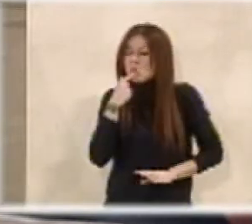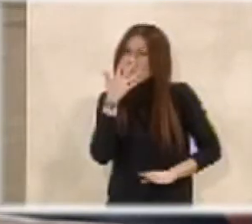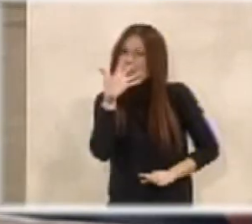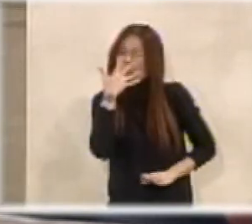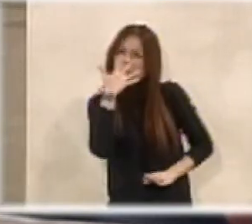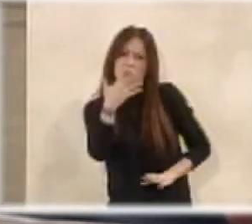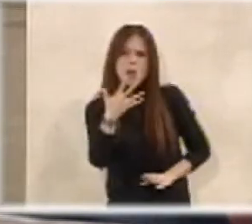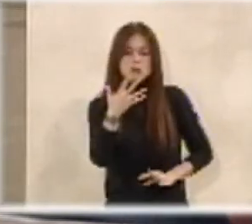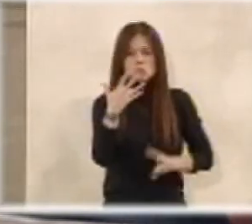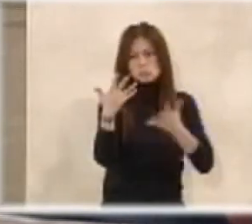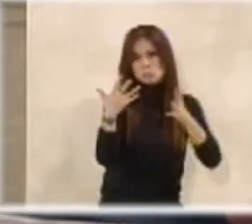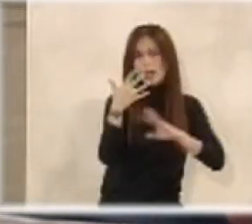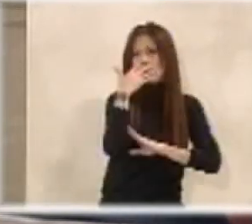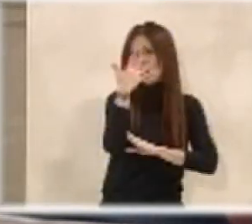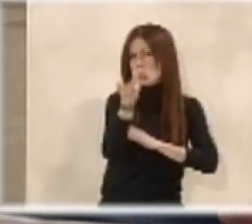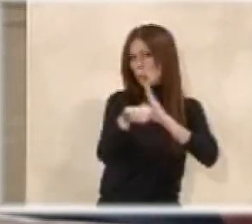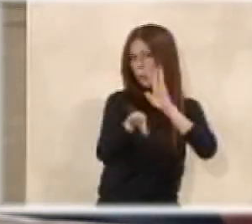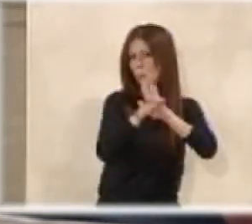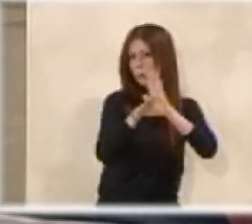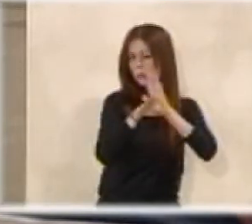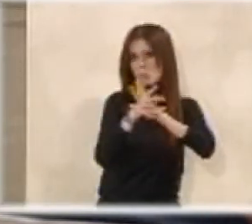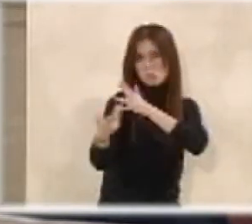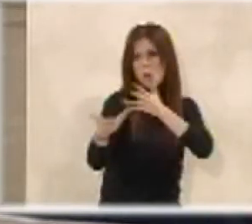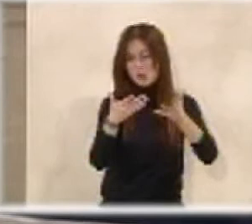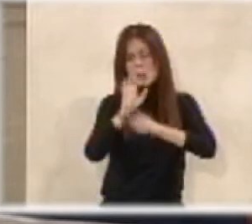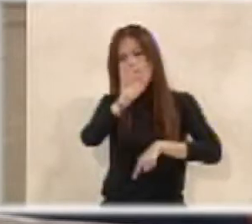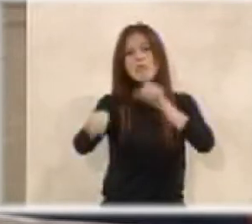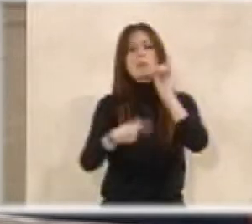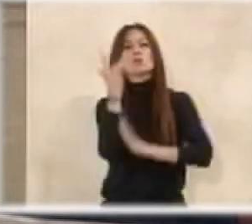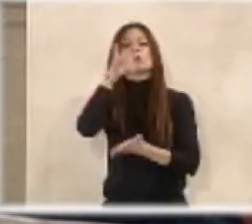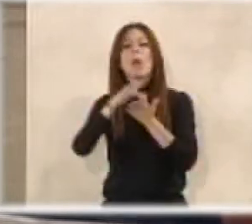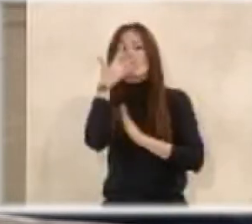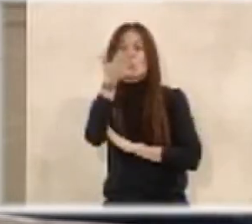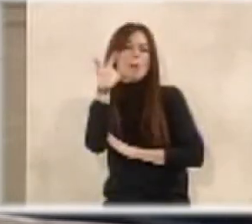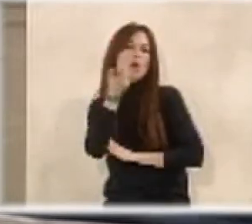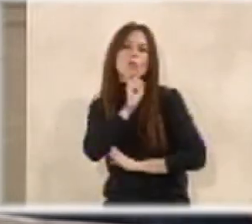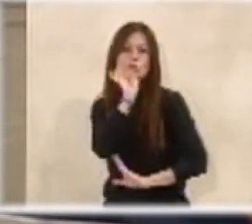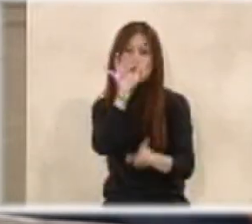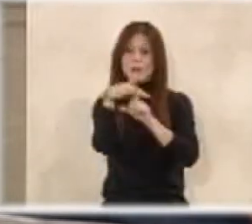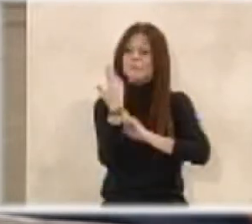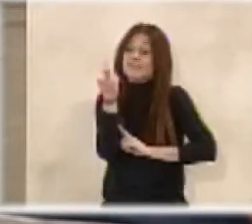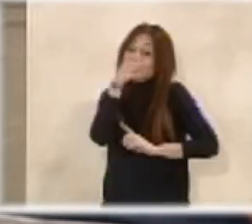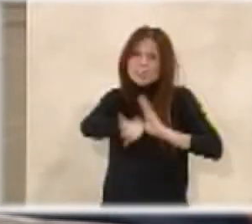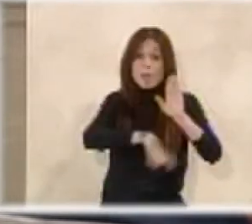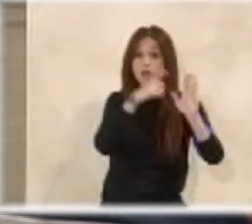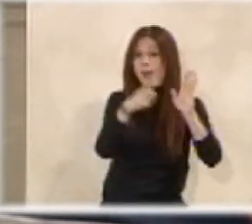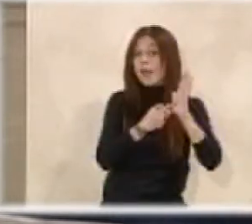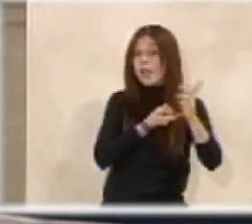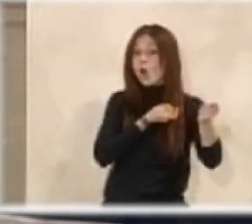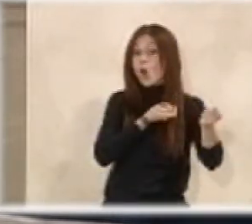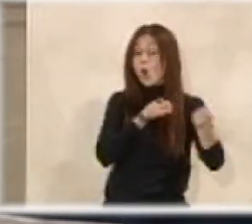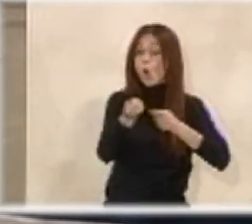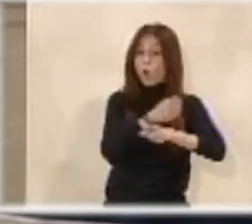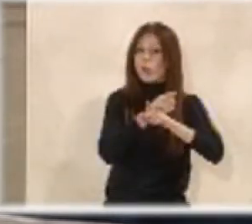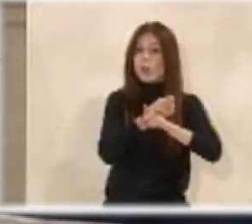5 años de continuidad de la entidad de conservación y después ver la situación. Pero también debe ser la Ley de Ordenación Urbana de Andalucía